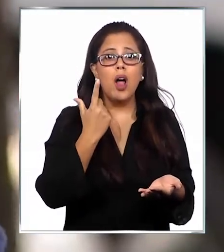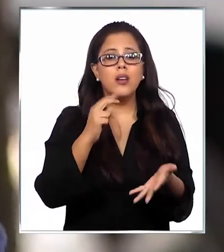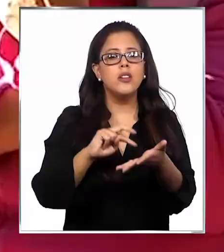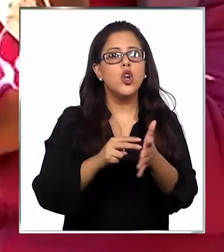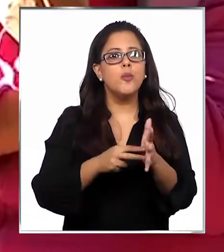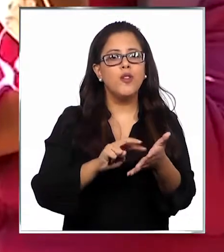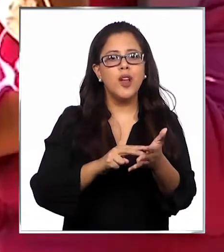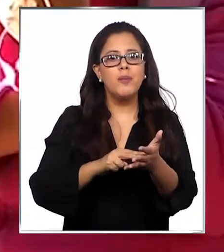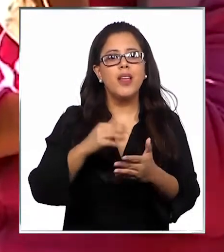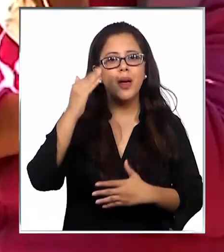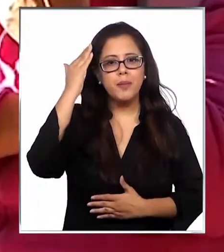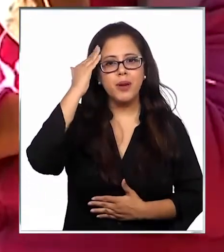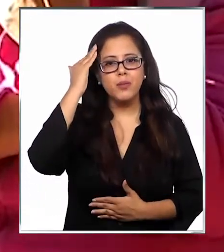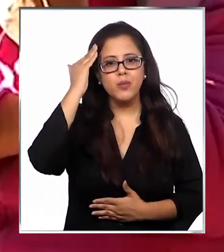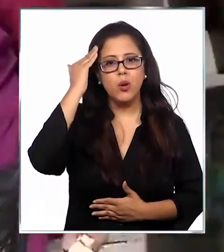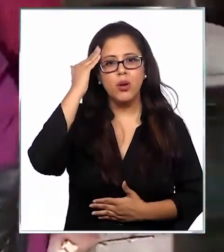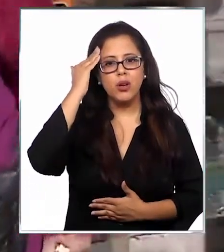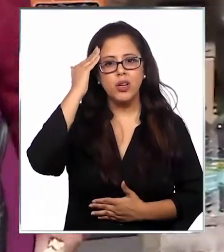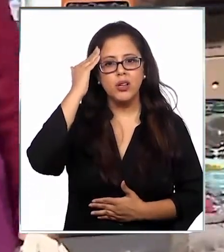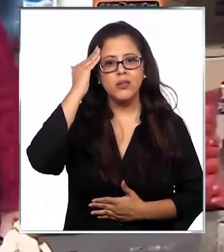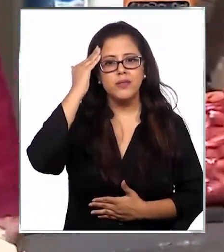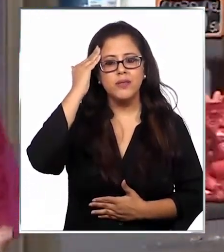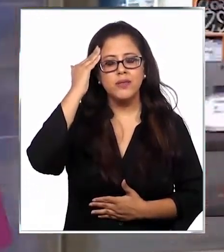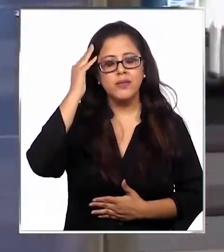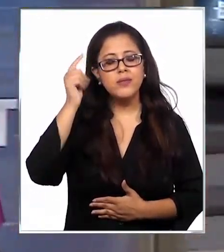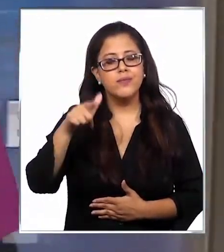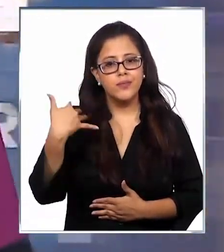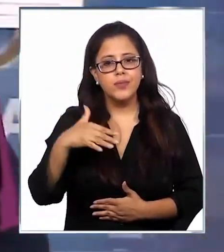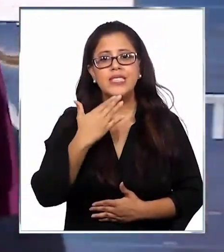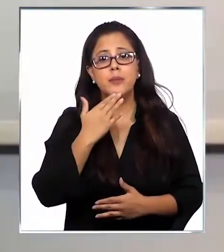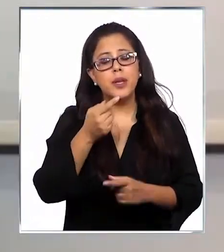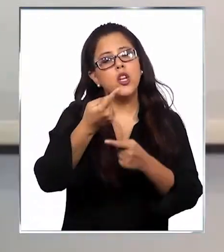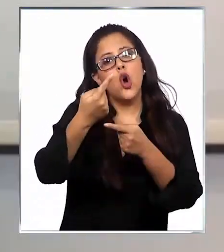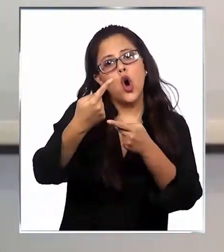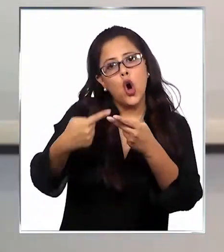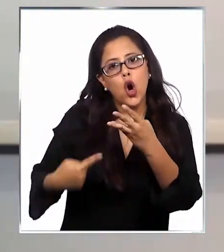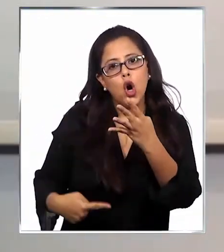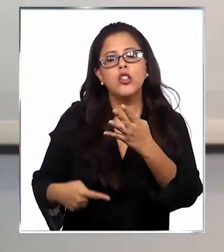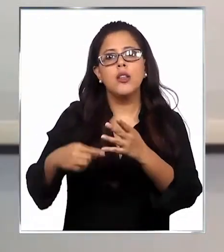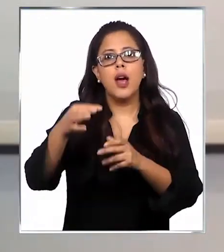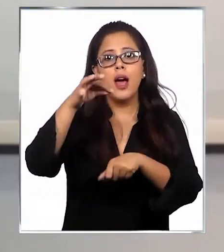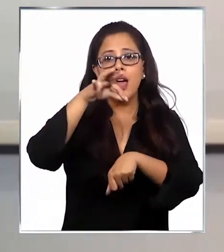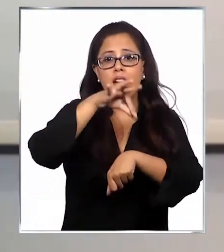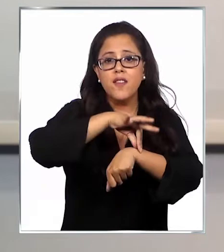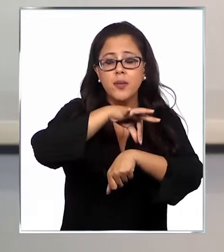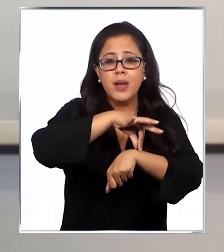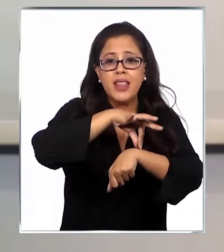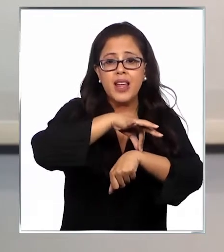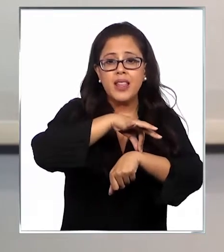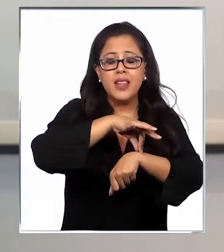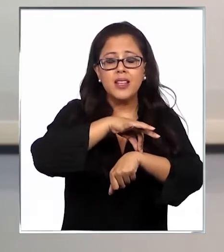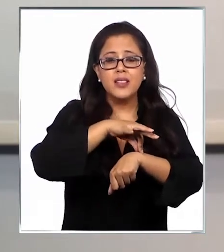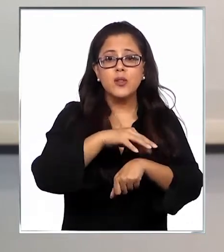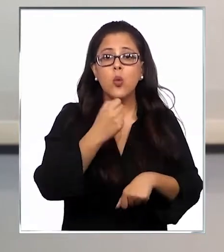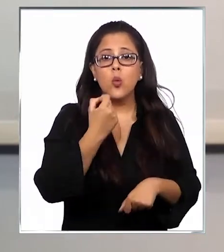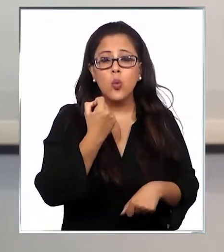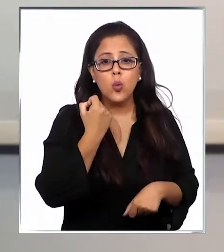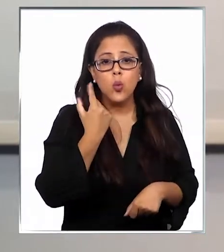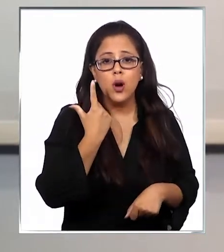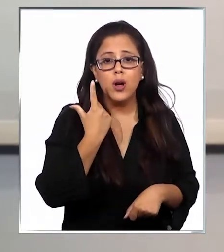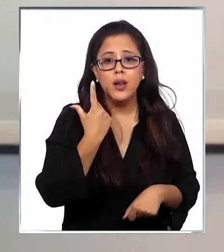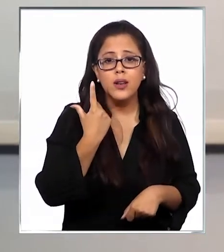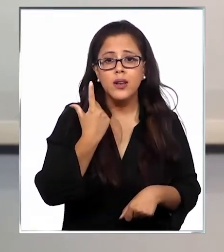demencias, empiezan a adquirir un valor más sustancial. Y otro grupo de enfermedades, que es un grupo muy heterogéneo también, son las